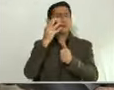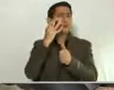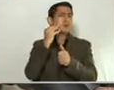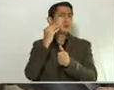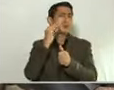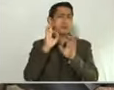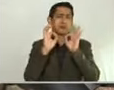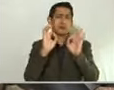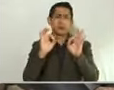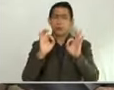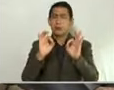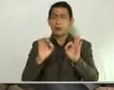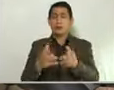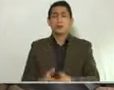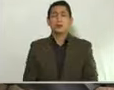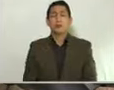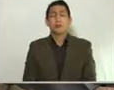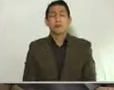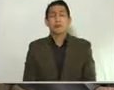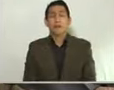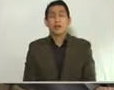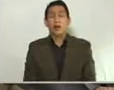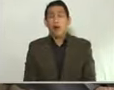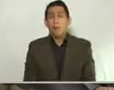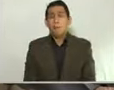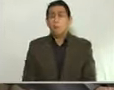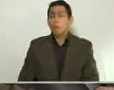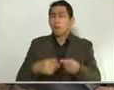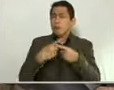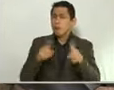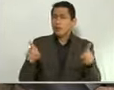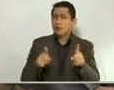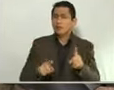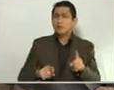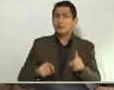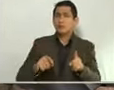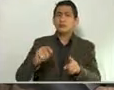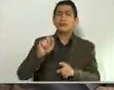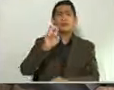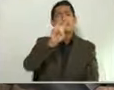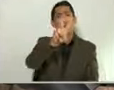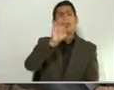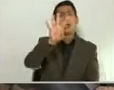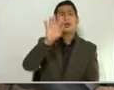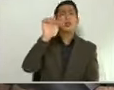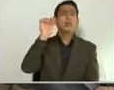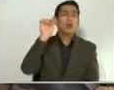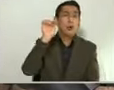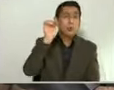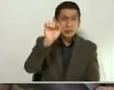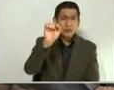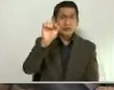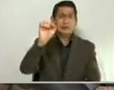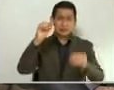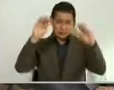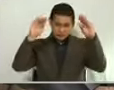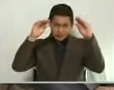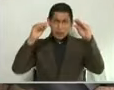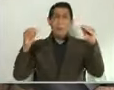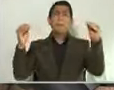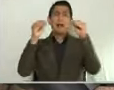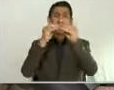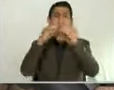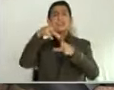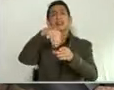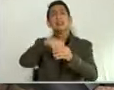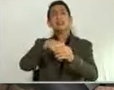si alguien agrede a otra persona. Pero estas se suman a las 24.000 cámaras que estamos poniendo en todo el transporte público.